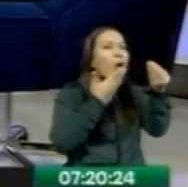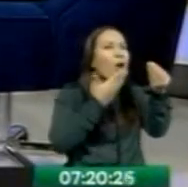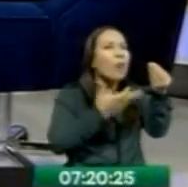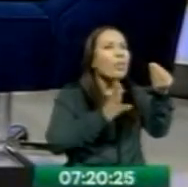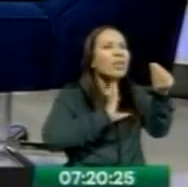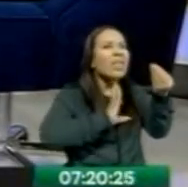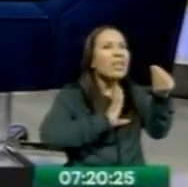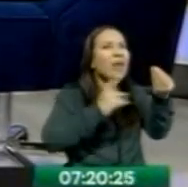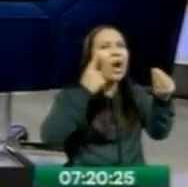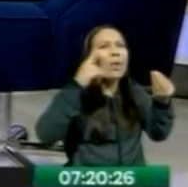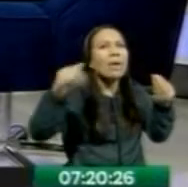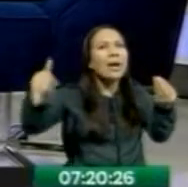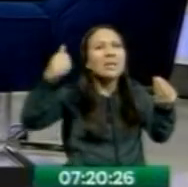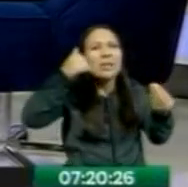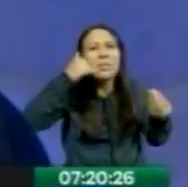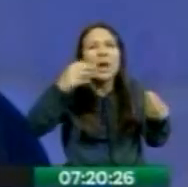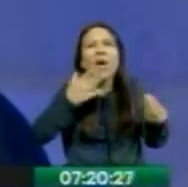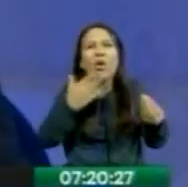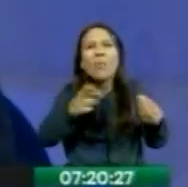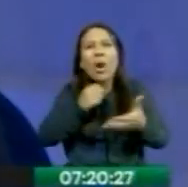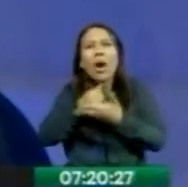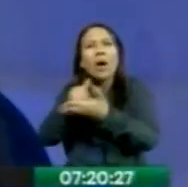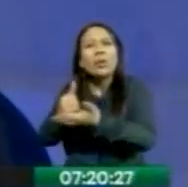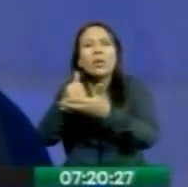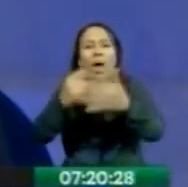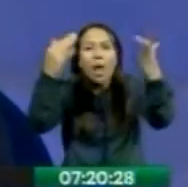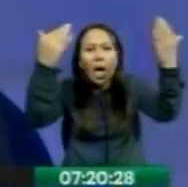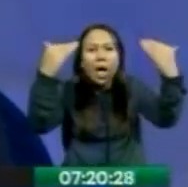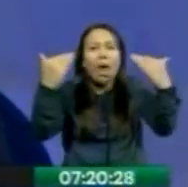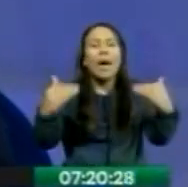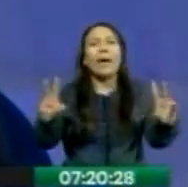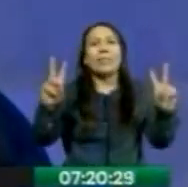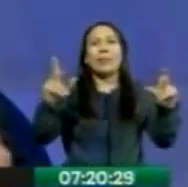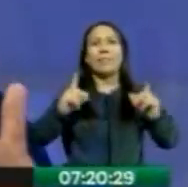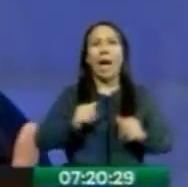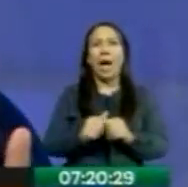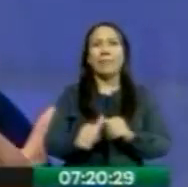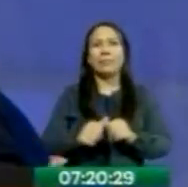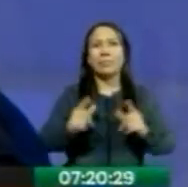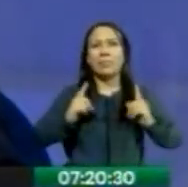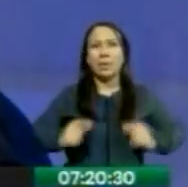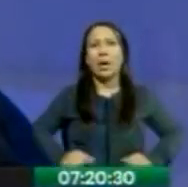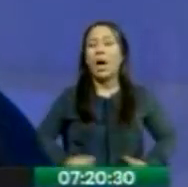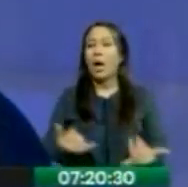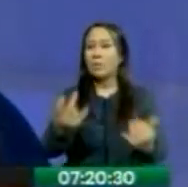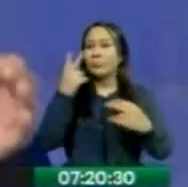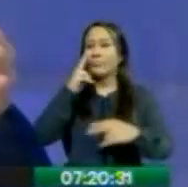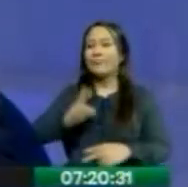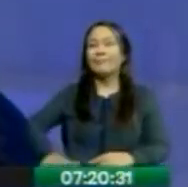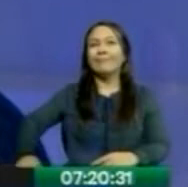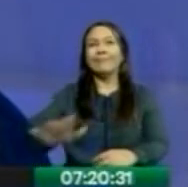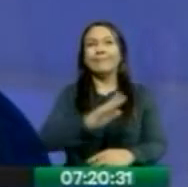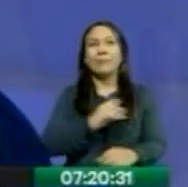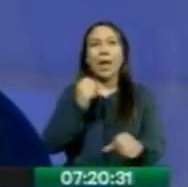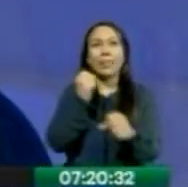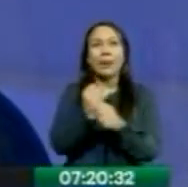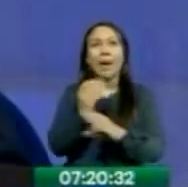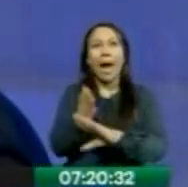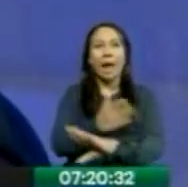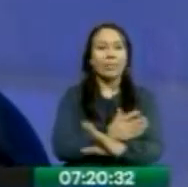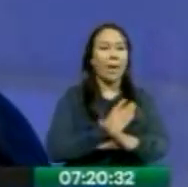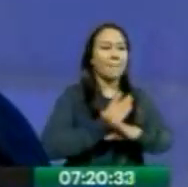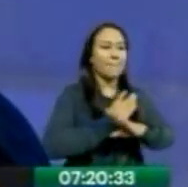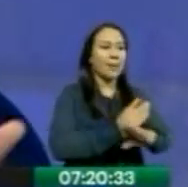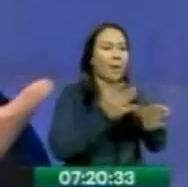técnica, gracias a su gran experiencia que tienen en lo que es administración de salud, y nos damos cuenta que hoy debemos trabajar en la medicina preventiva,